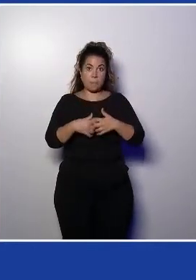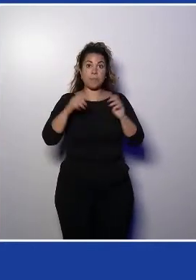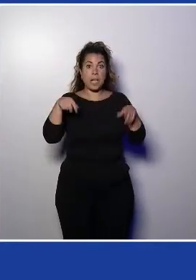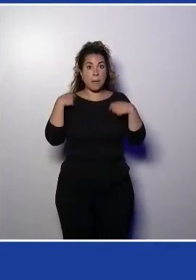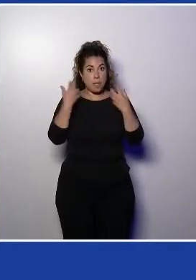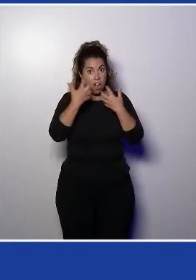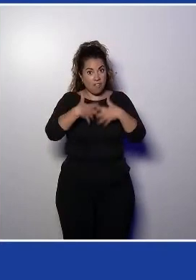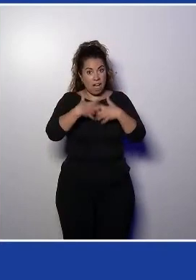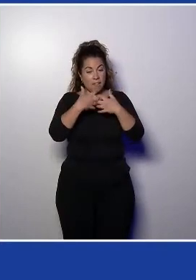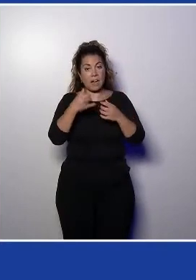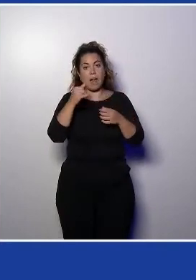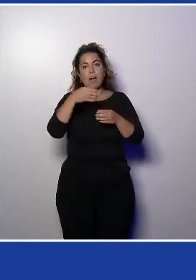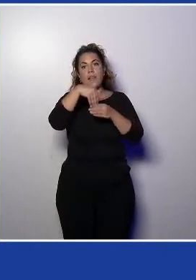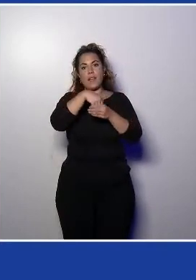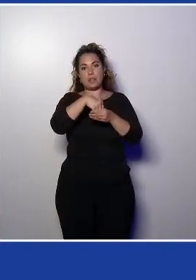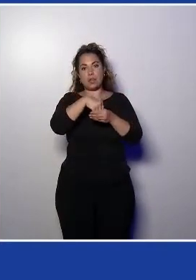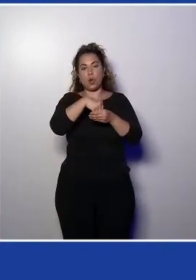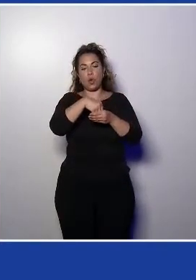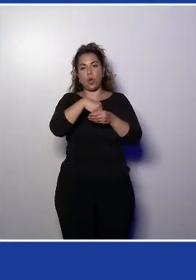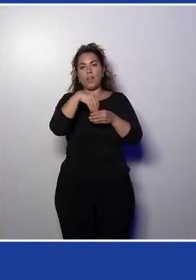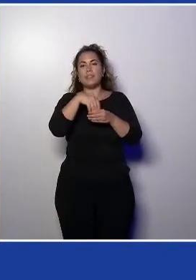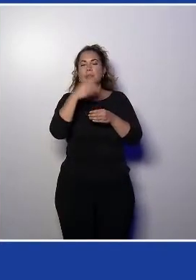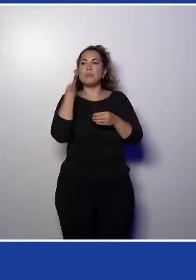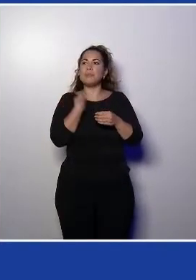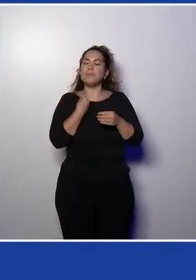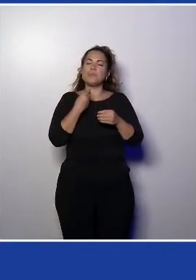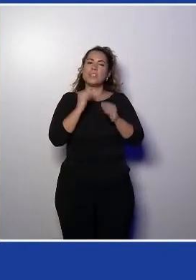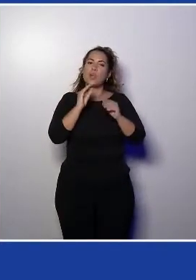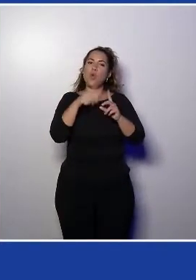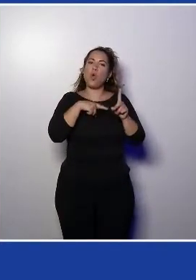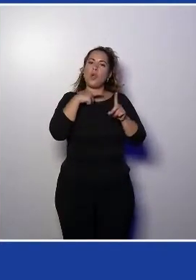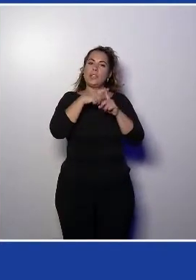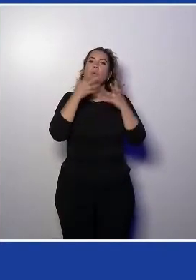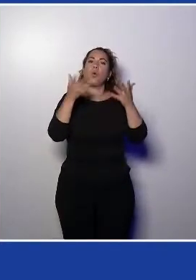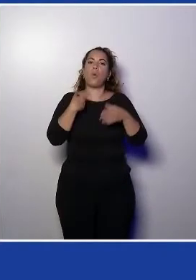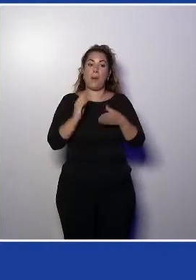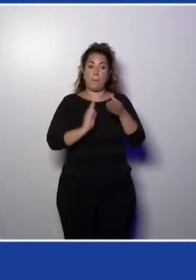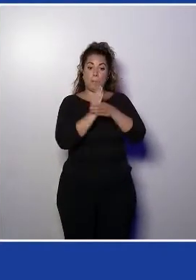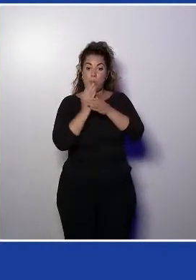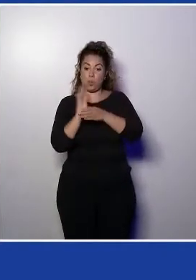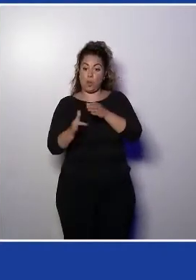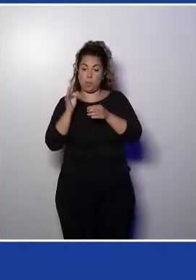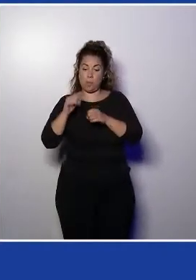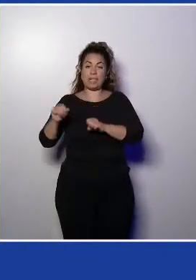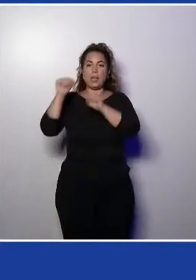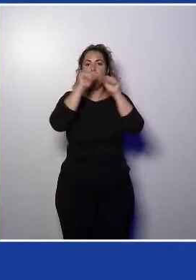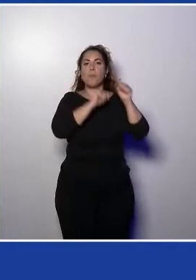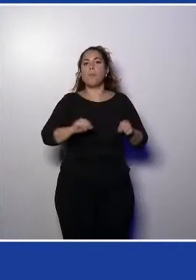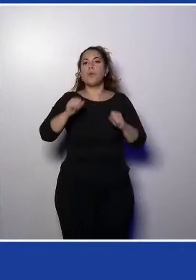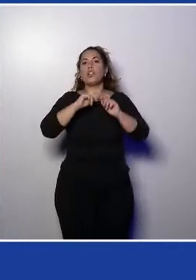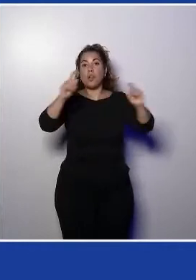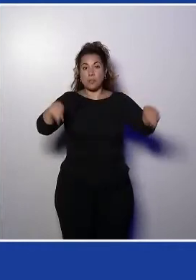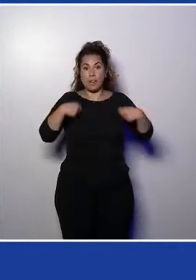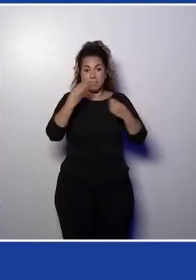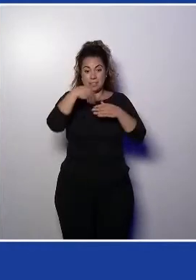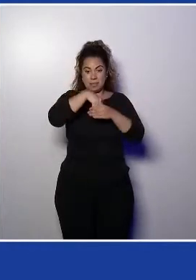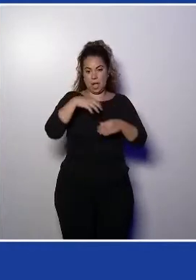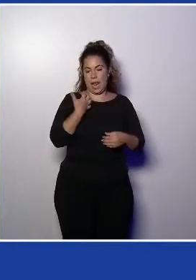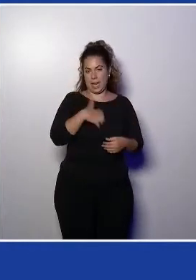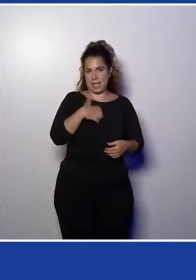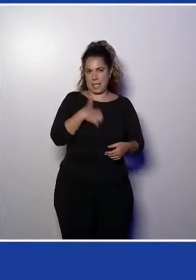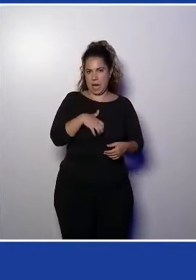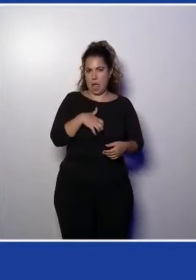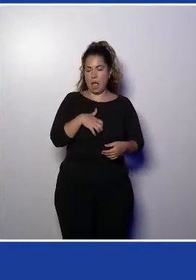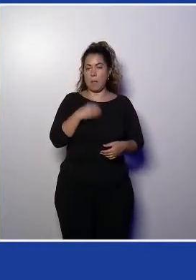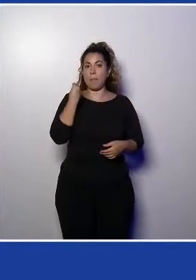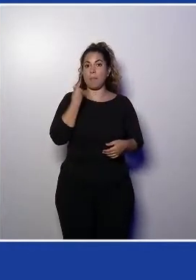tiene dentro de sus objetivos la producción y cuidado del medio ambiente dentro de nuestra provincia, en lo que